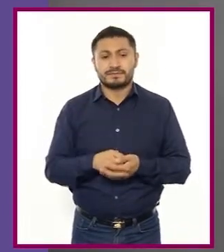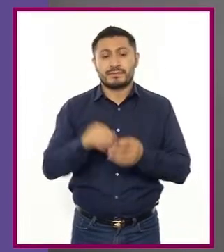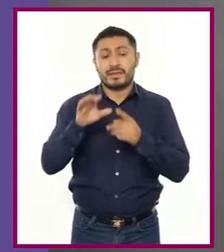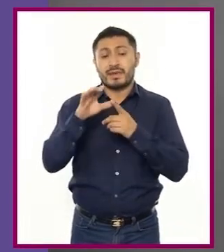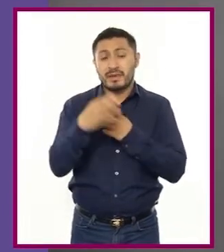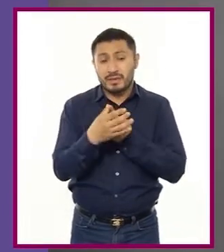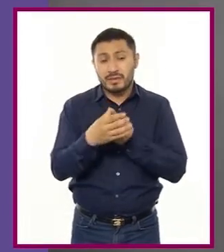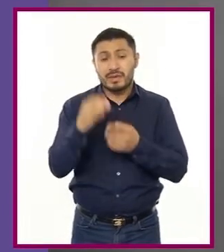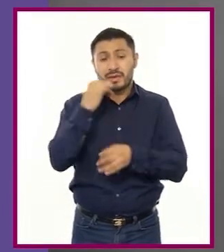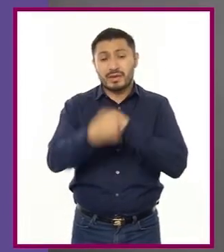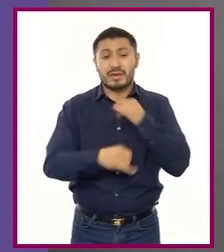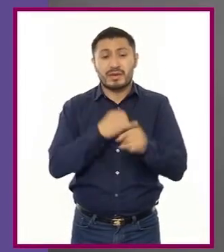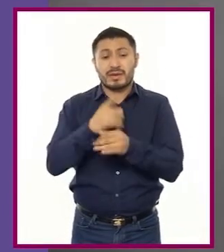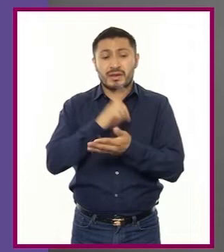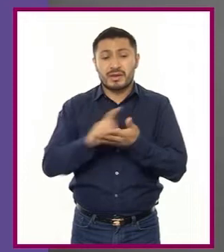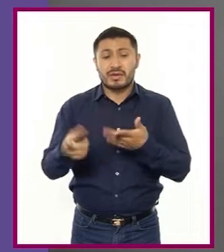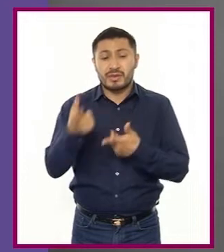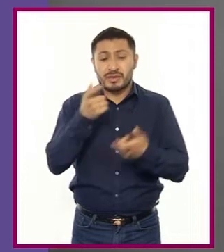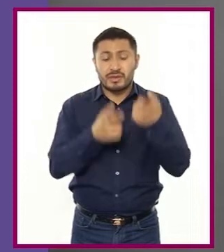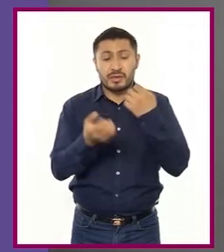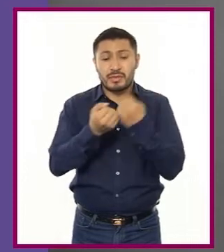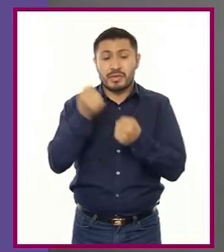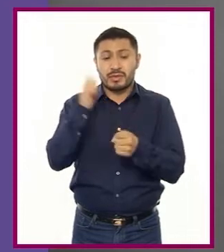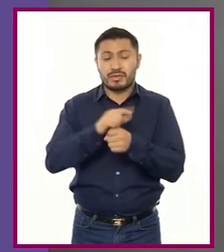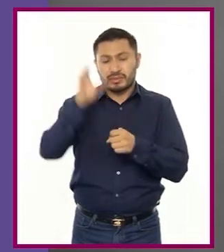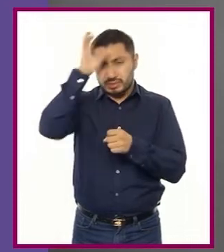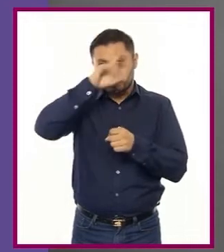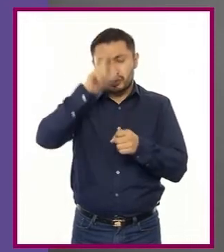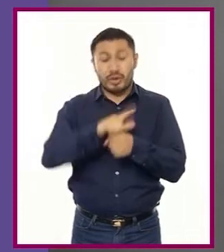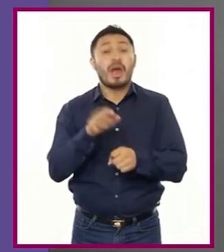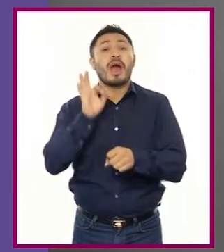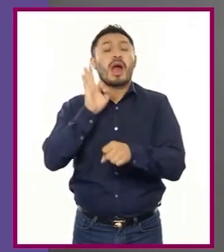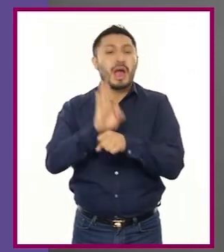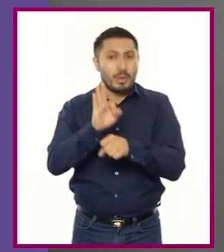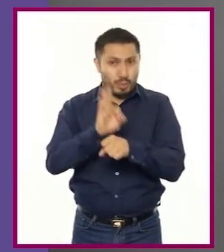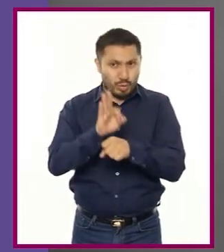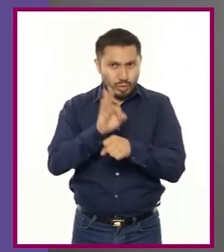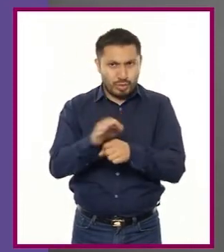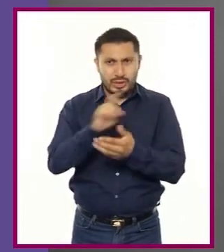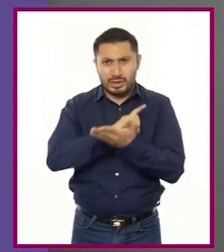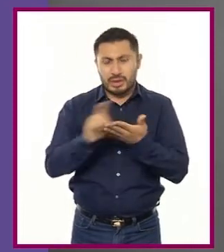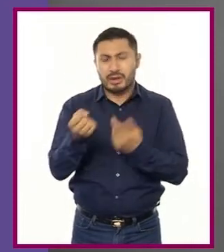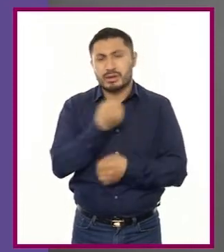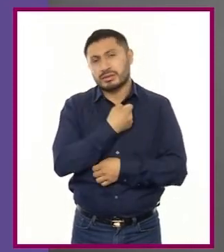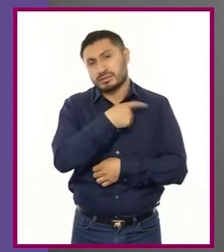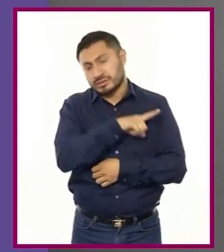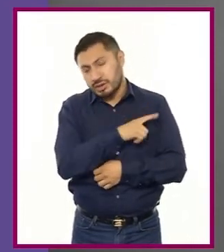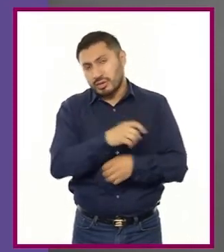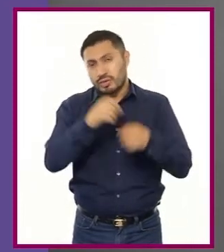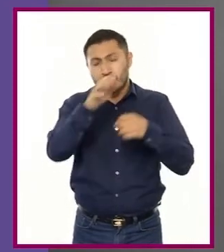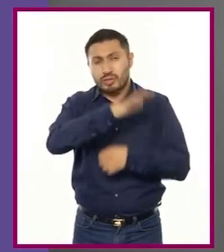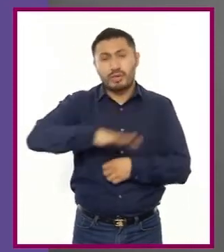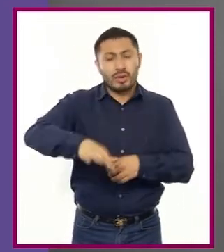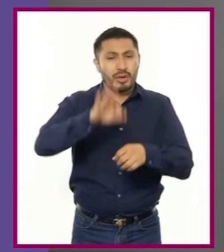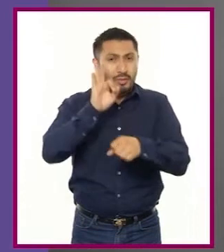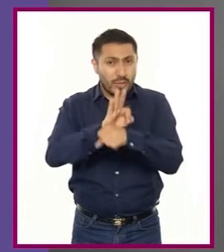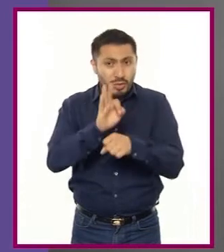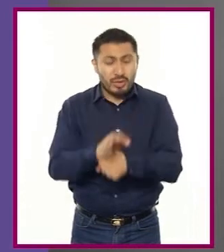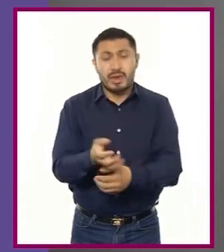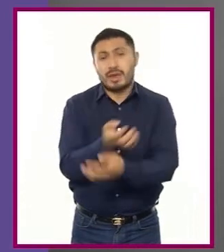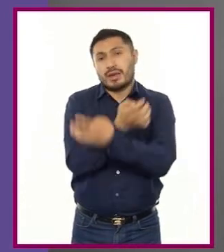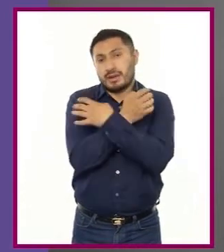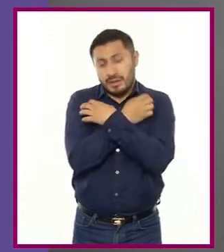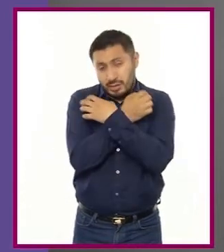Derechos Económicos, Sociales y Culturales. Protege el derecho a la salud, a la seguridad social, la